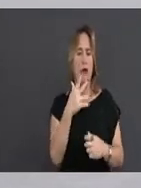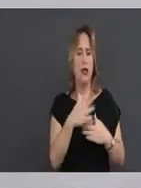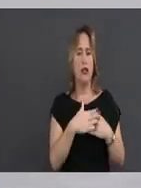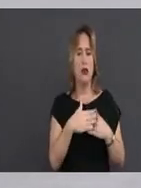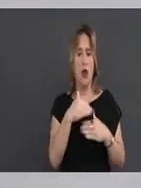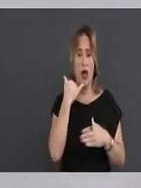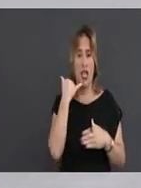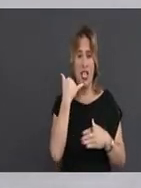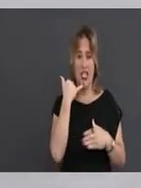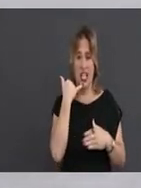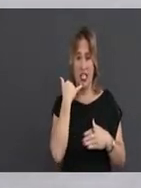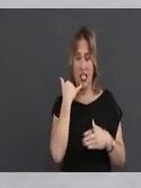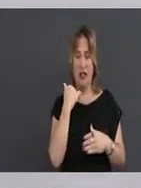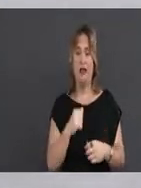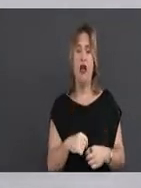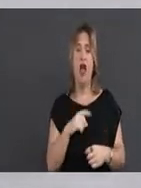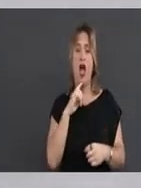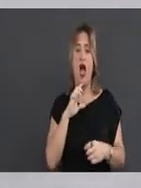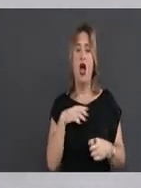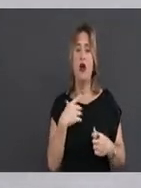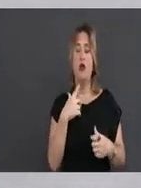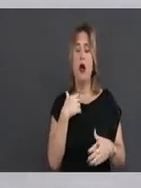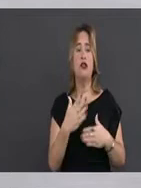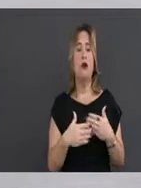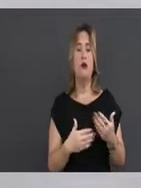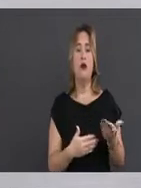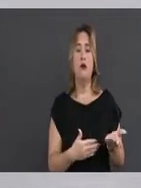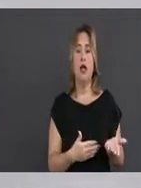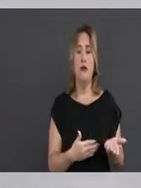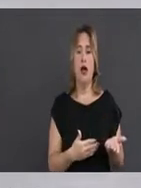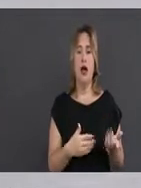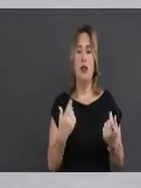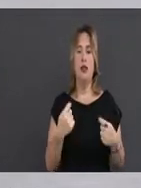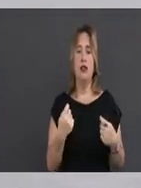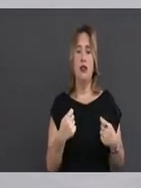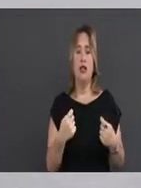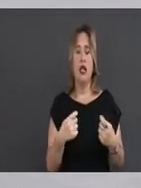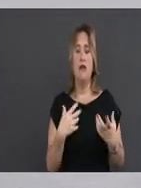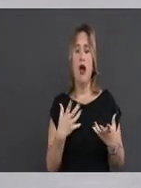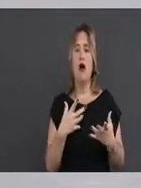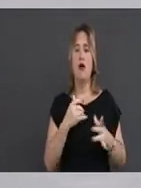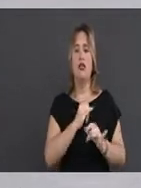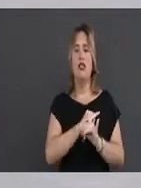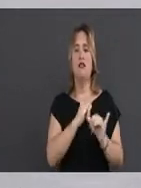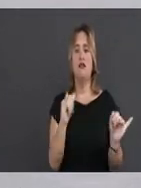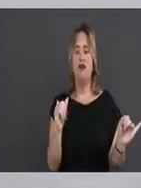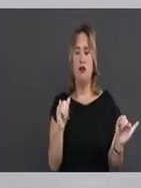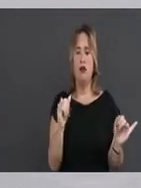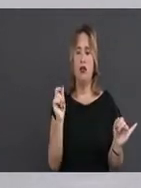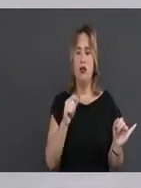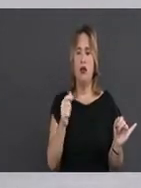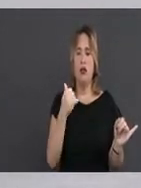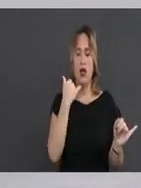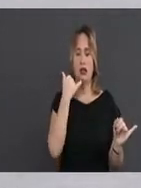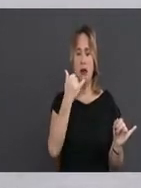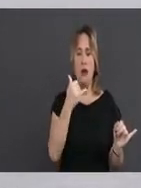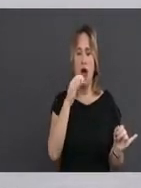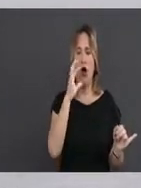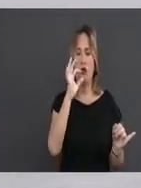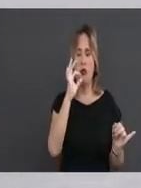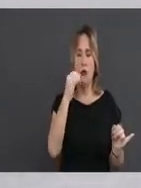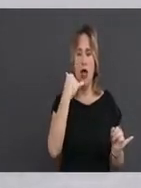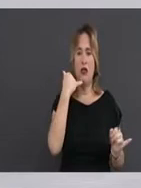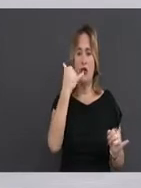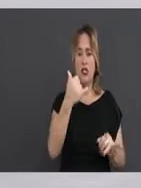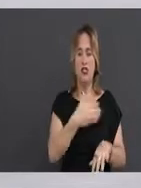examen? De que cuando suceda esto, se le dé algún nivel de información, el número está ocupado, llame más